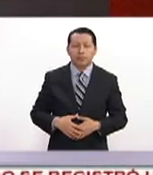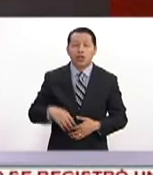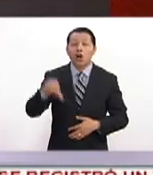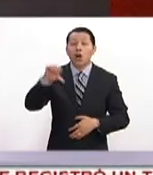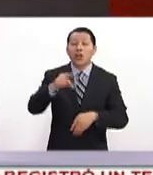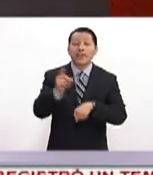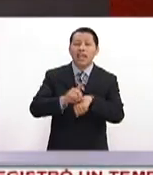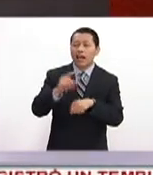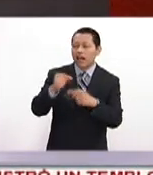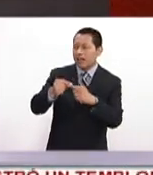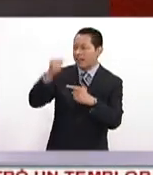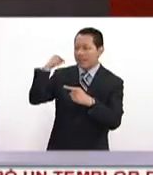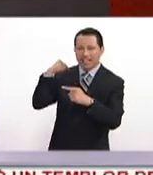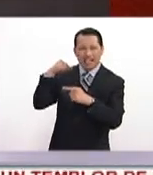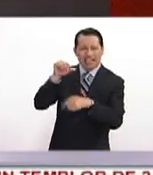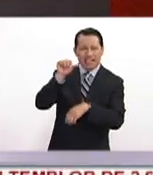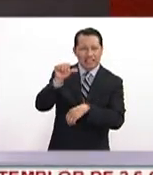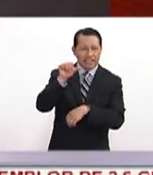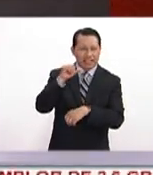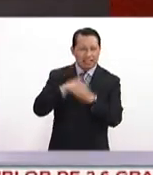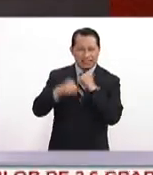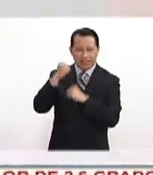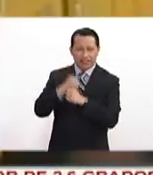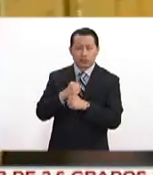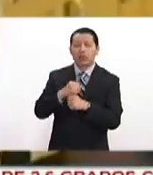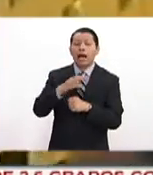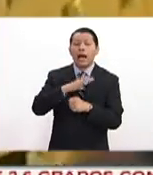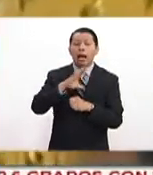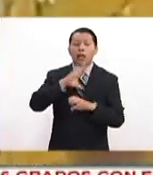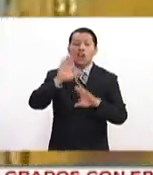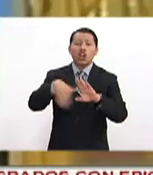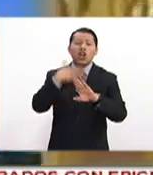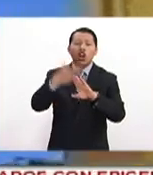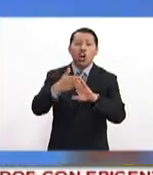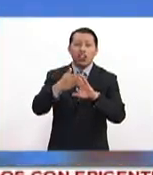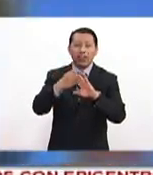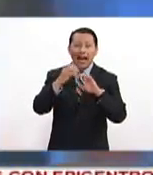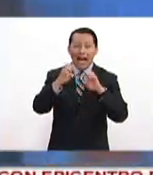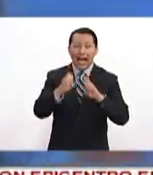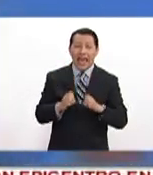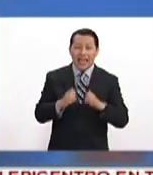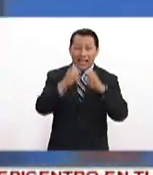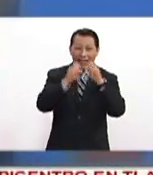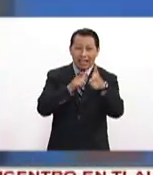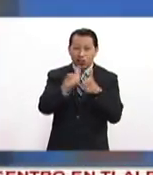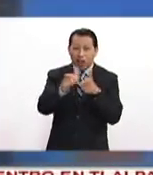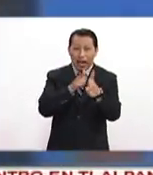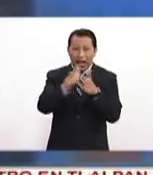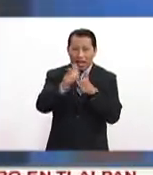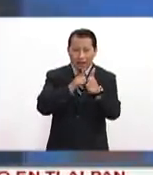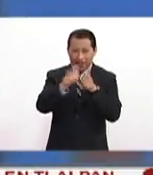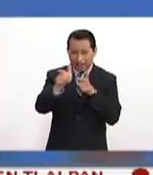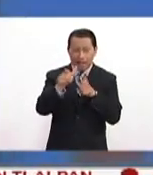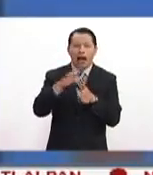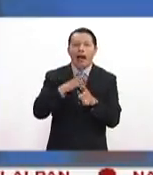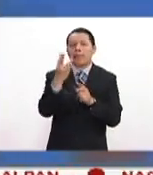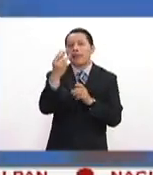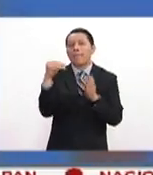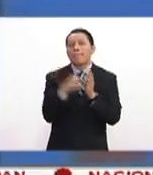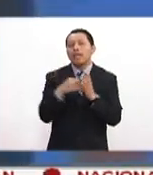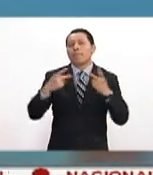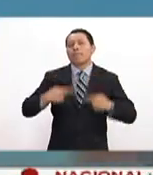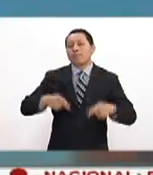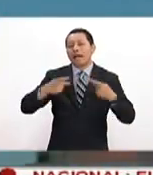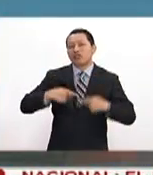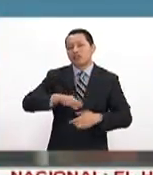Hoy, hace 16 años, ocurrió el atentado en contra de las Torres Gemelas de Nueva York, el cual dejó cerca de 3.000 personas